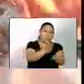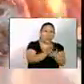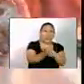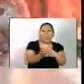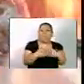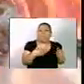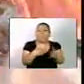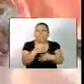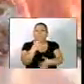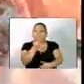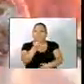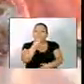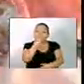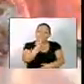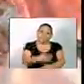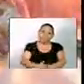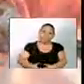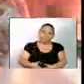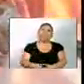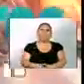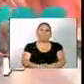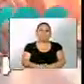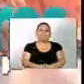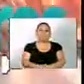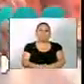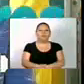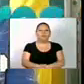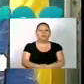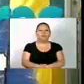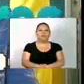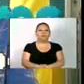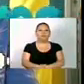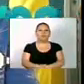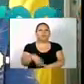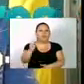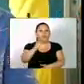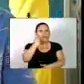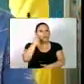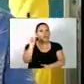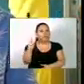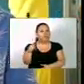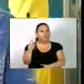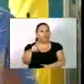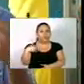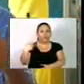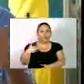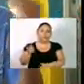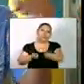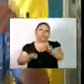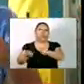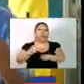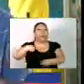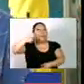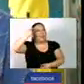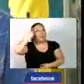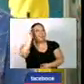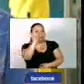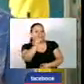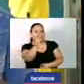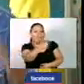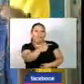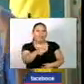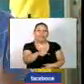provoca ordenar dice que de hecho nosotros que venimos al camino venimos pensando pasar aquí